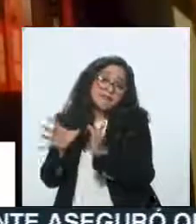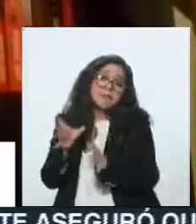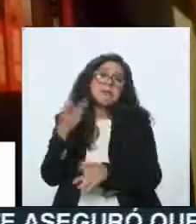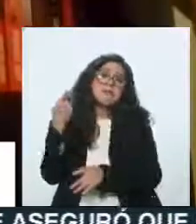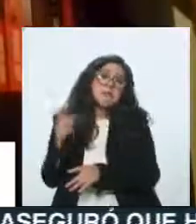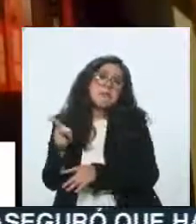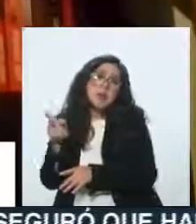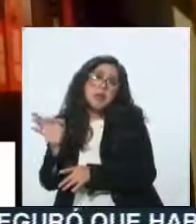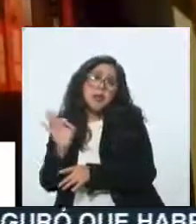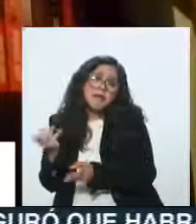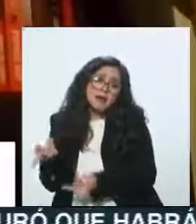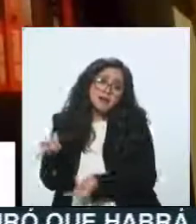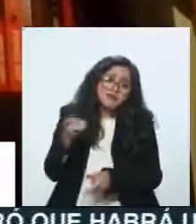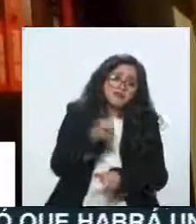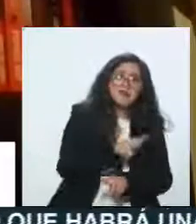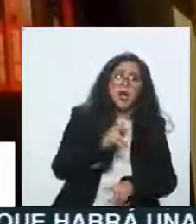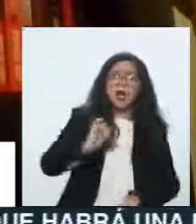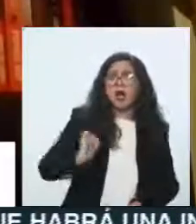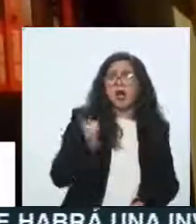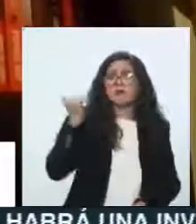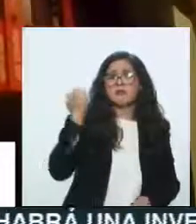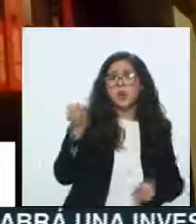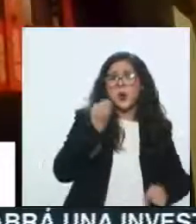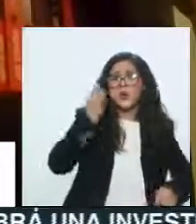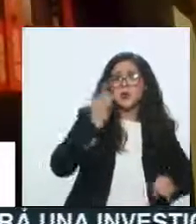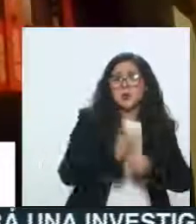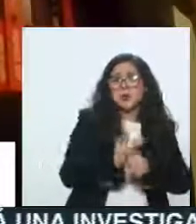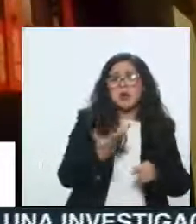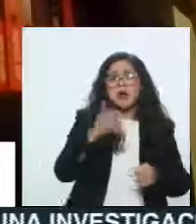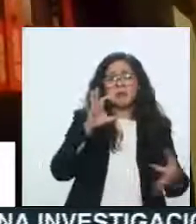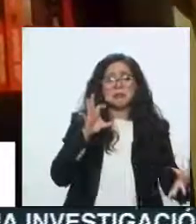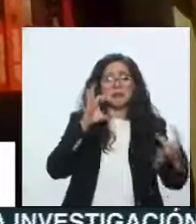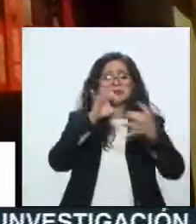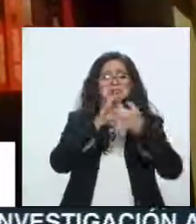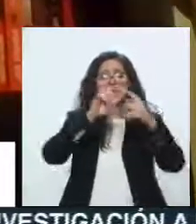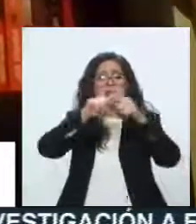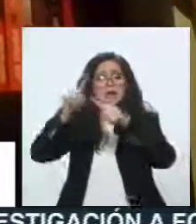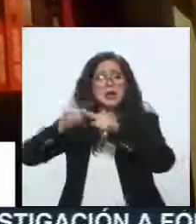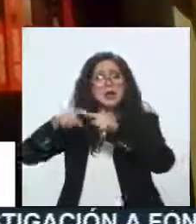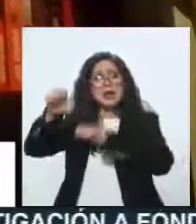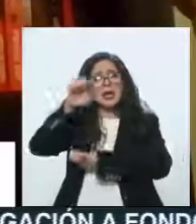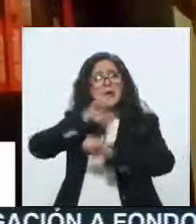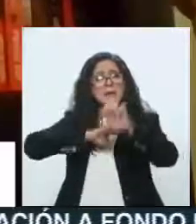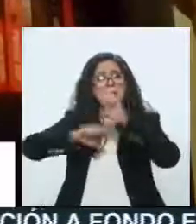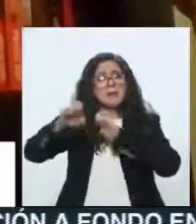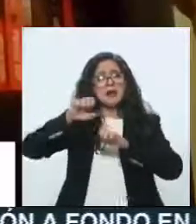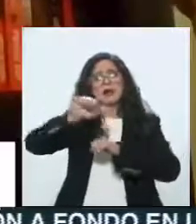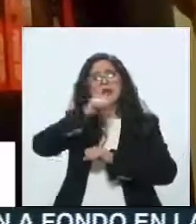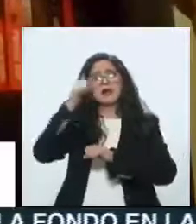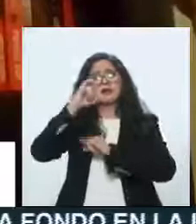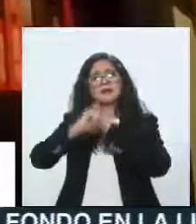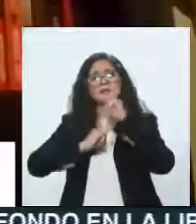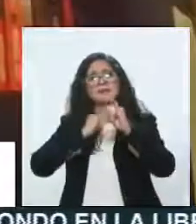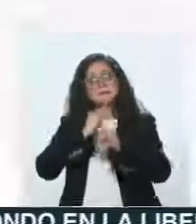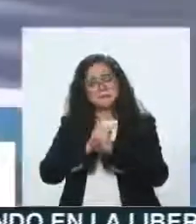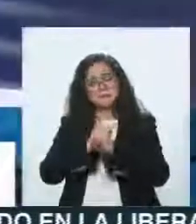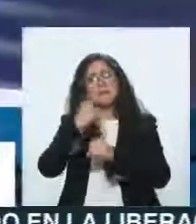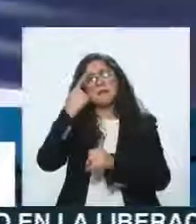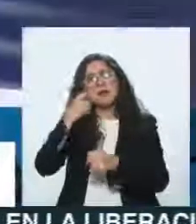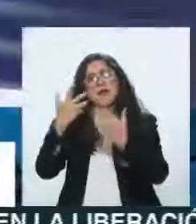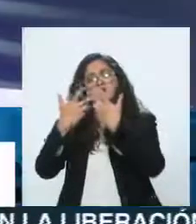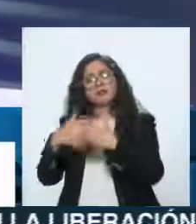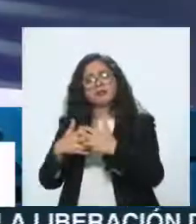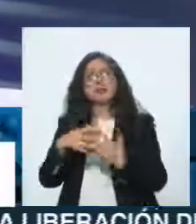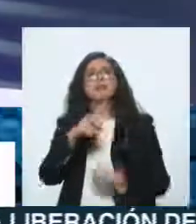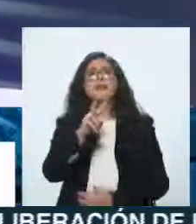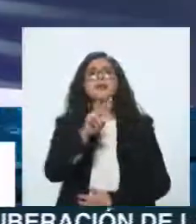sentido de, bueno, de que se puedan asociar incluso con estas transnacionales, ¿no? Y obtener mayores retornos por su producción. Víctor Aramburu,